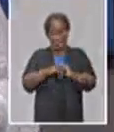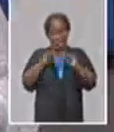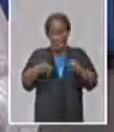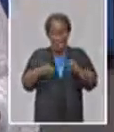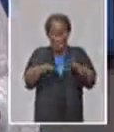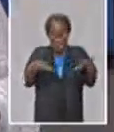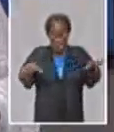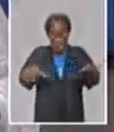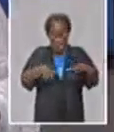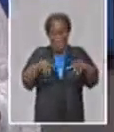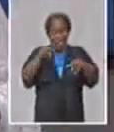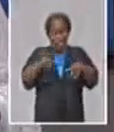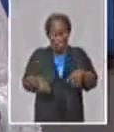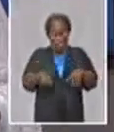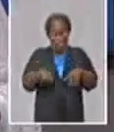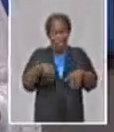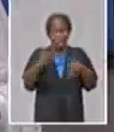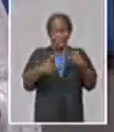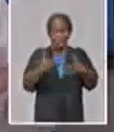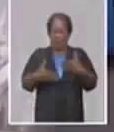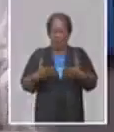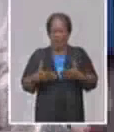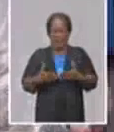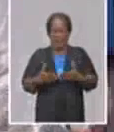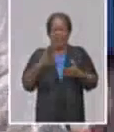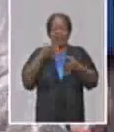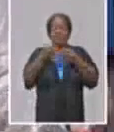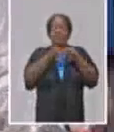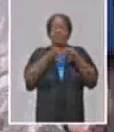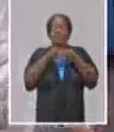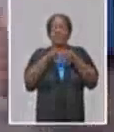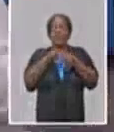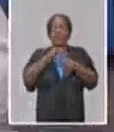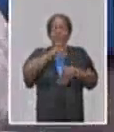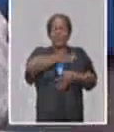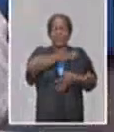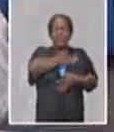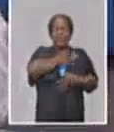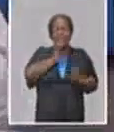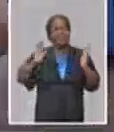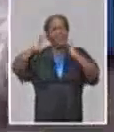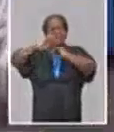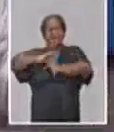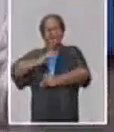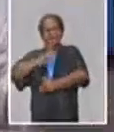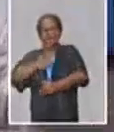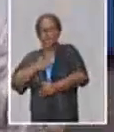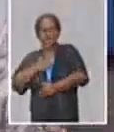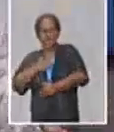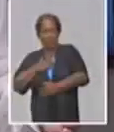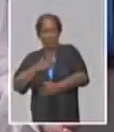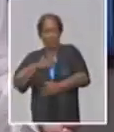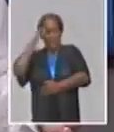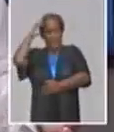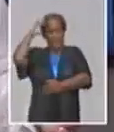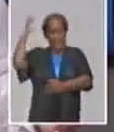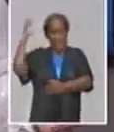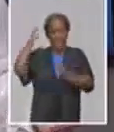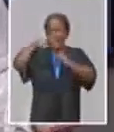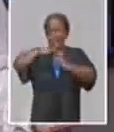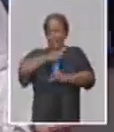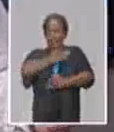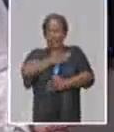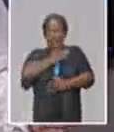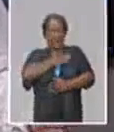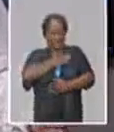hoy tenemos la gran distinción entre funcionamiento del sector estatal y el sector no estatal y dentro de eso vuelvo a repetir